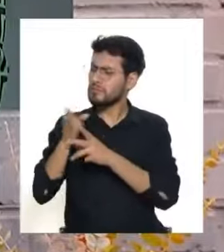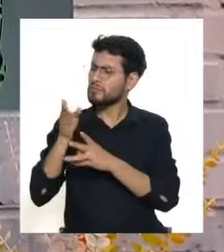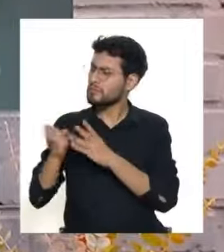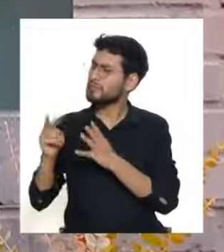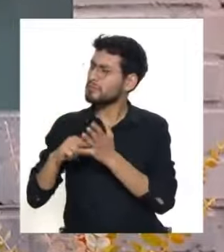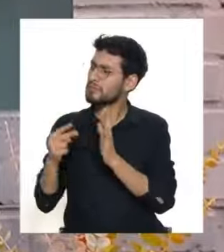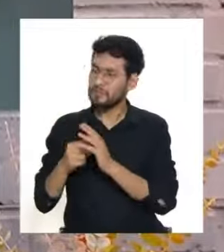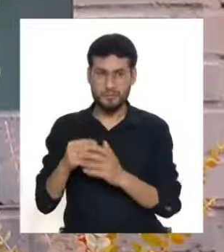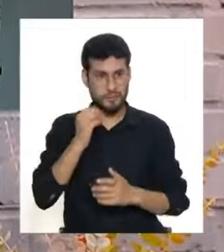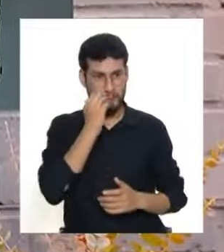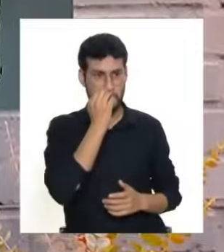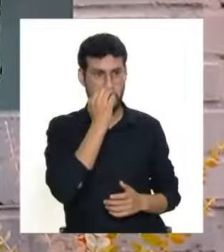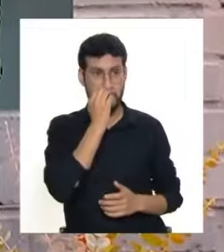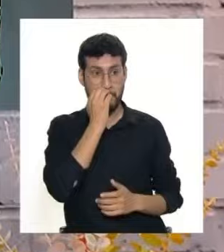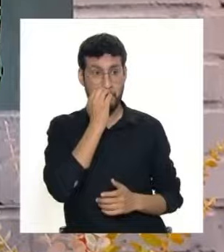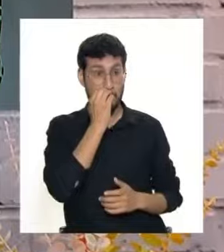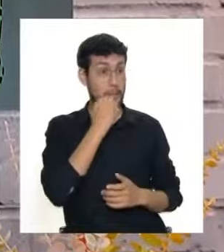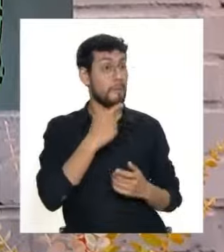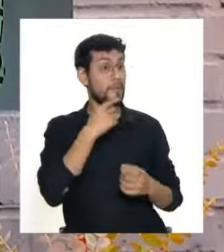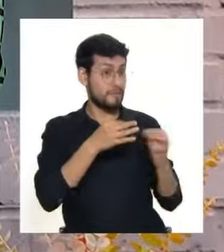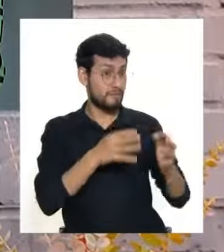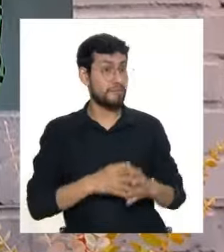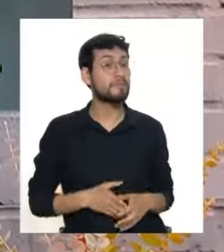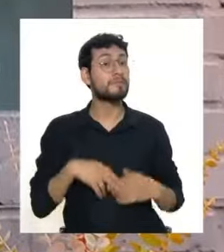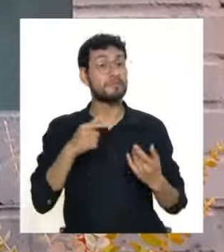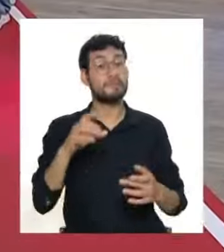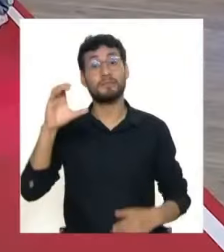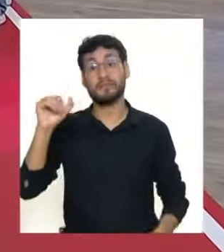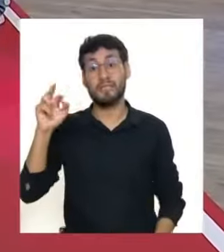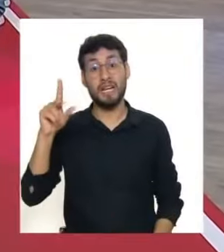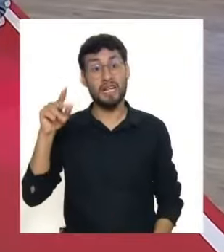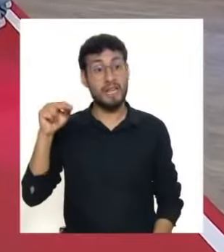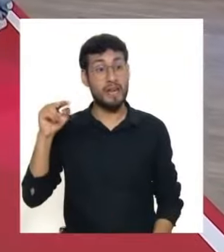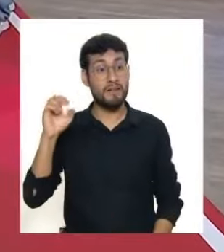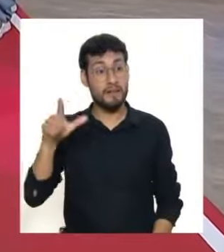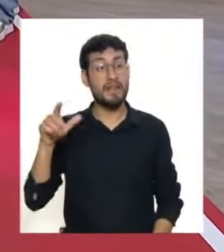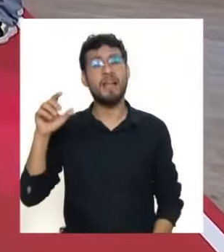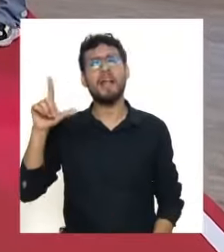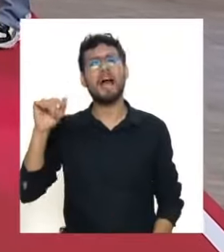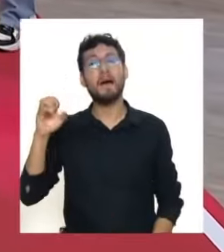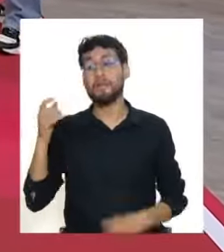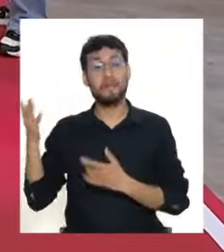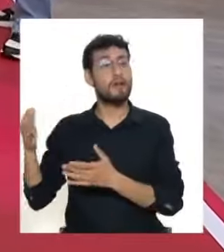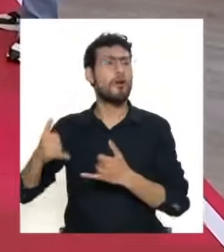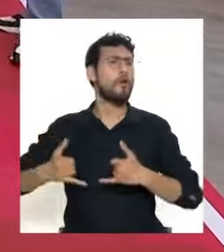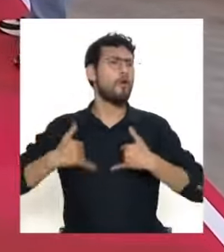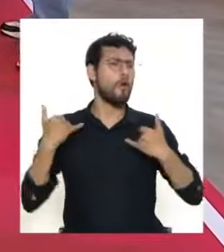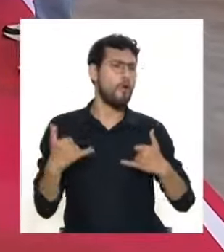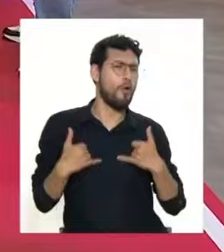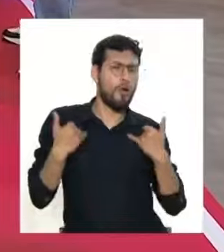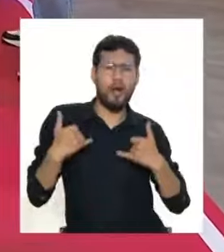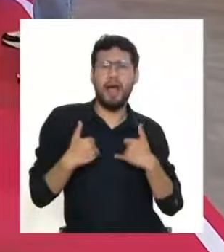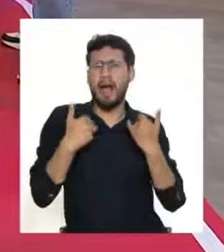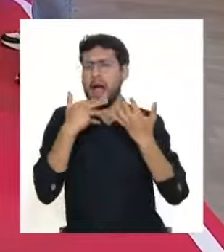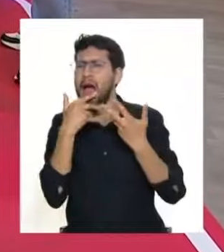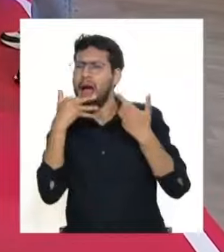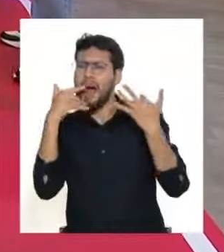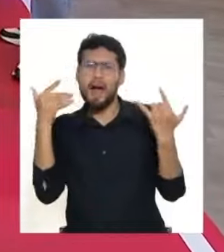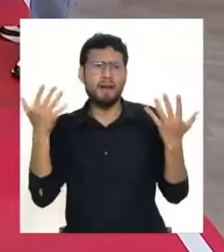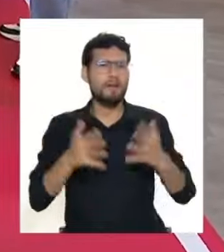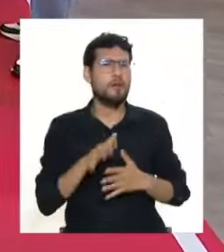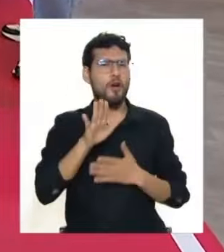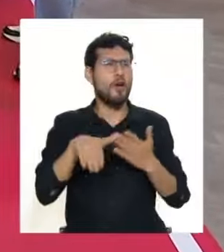qué significa. ¿Cómo le digo? El Carnaval de Lamas representa más que todo nuestra juventud y nuestra alegría, ¿no? Ajá. Que